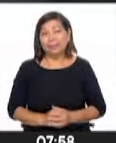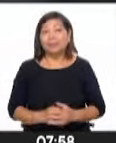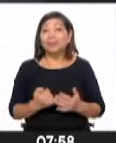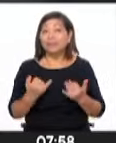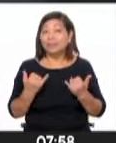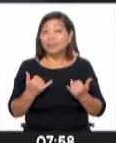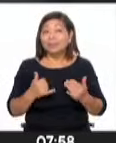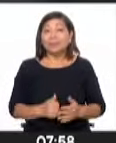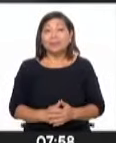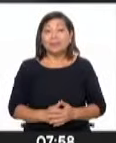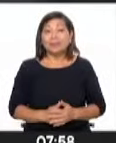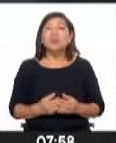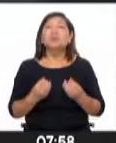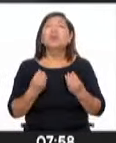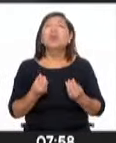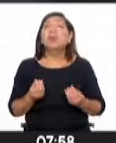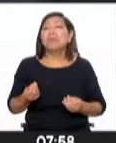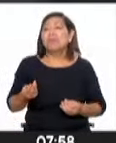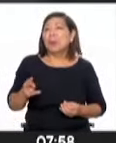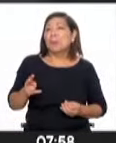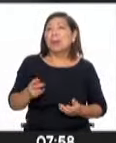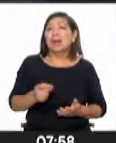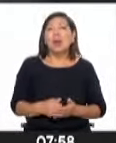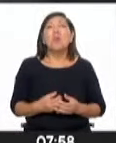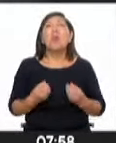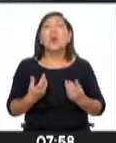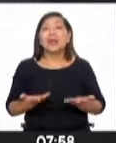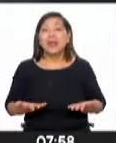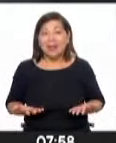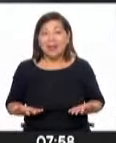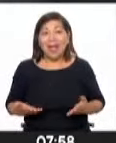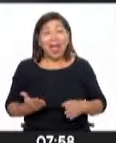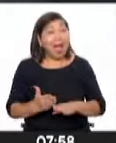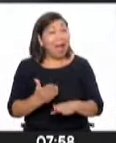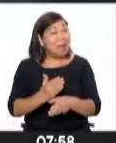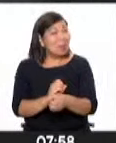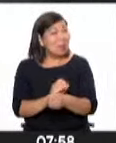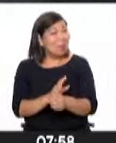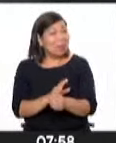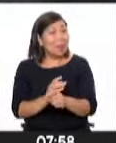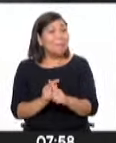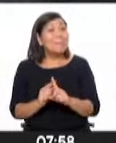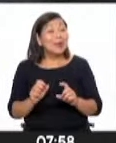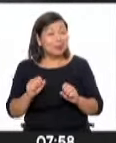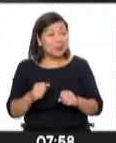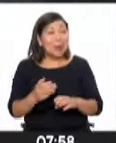Ahora, ¿por qué se han incrementado? Claro, porque uno dice, antes de la pandemia no había tanto de este